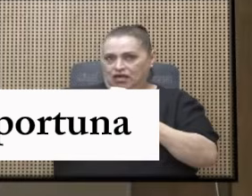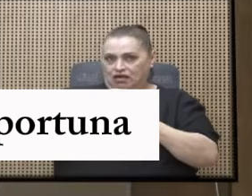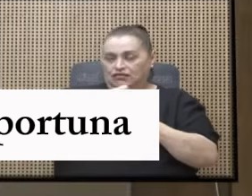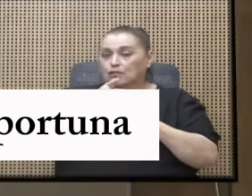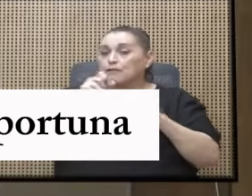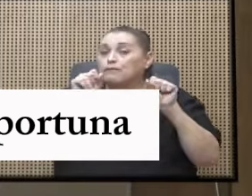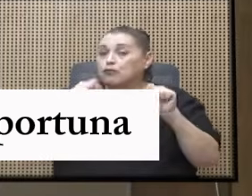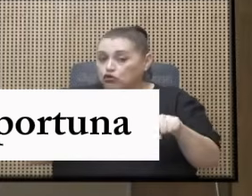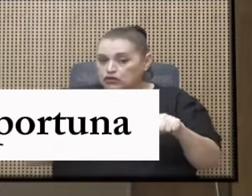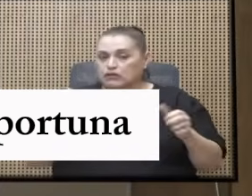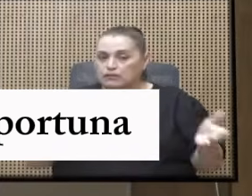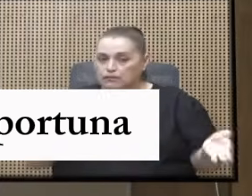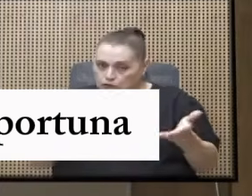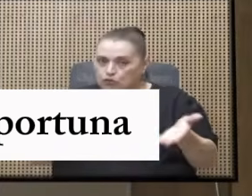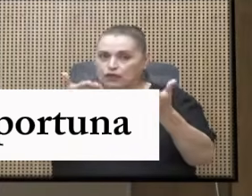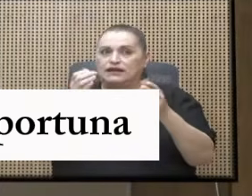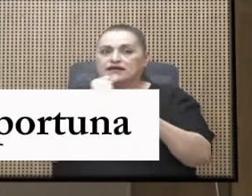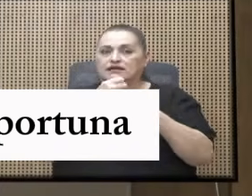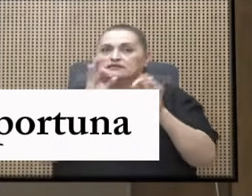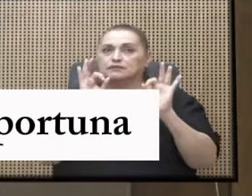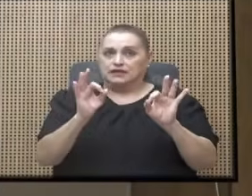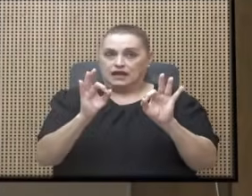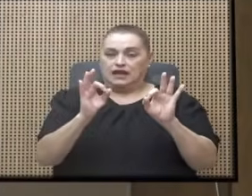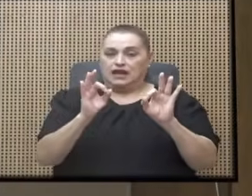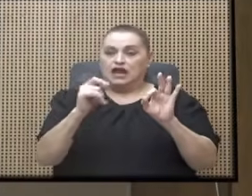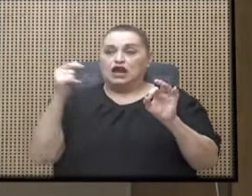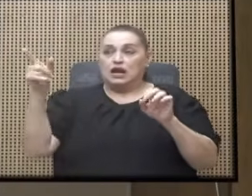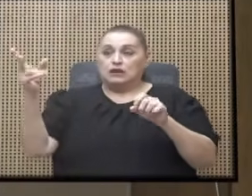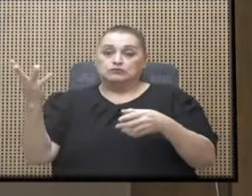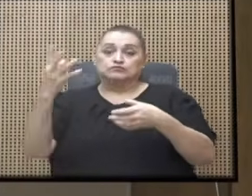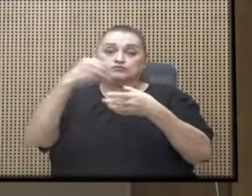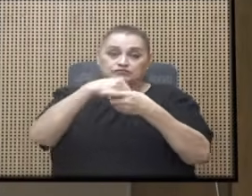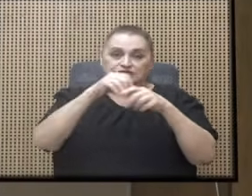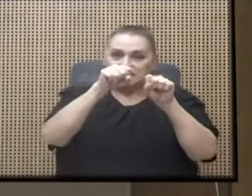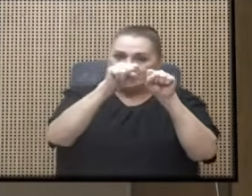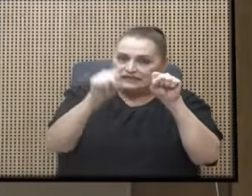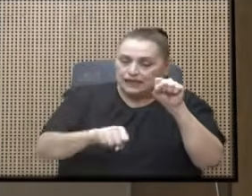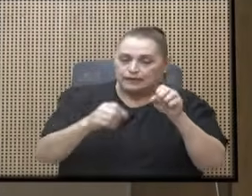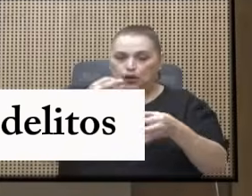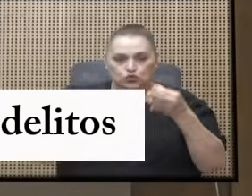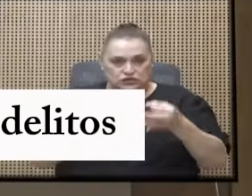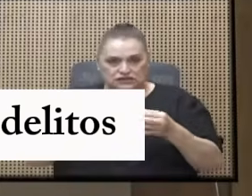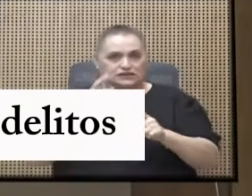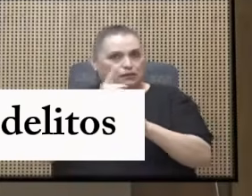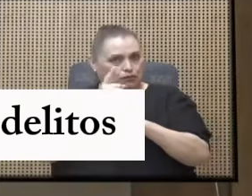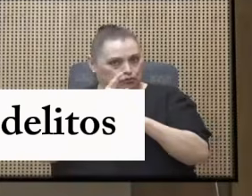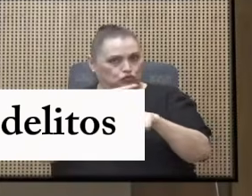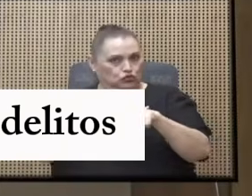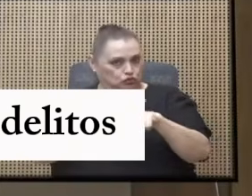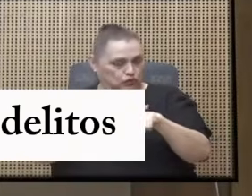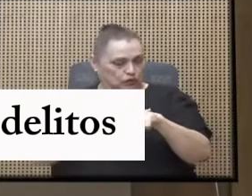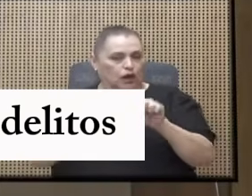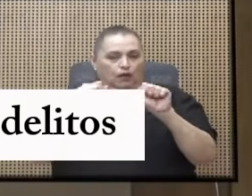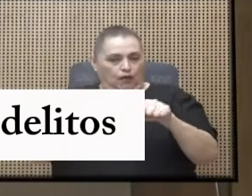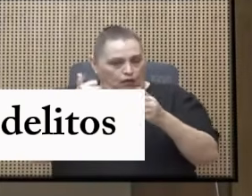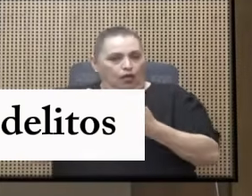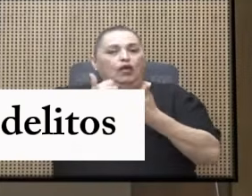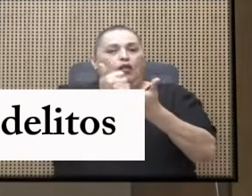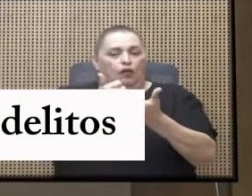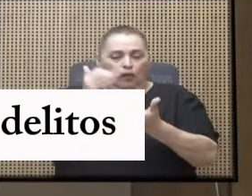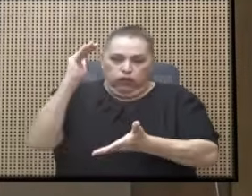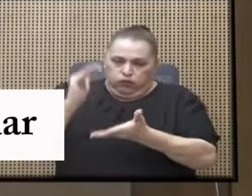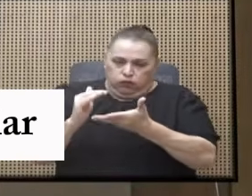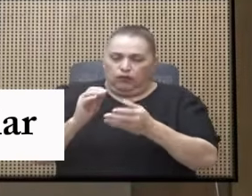podría promover, si se hace bien, una intervención oportuna del sistema de justicia, puede contribuir a reducir la impunidad